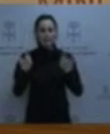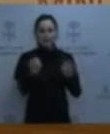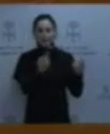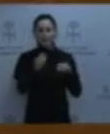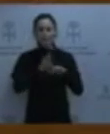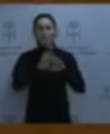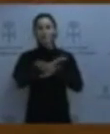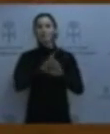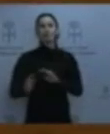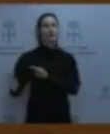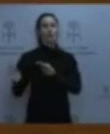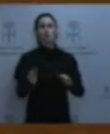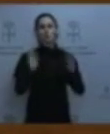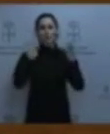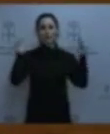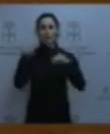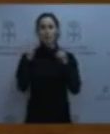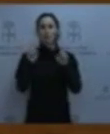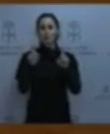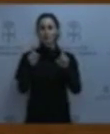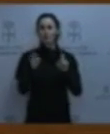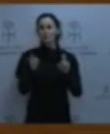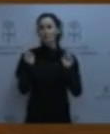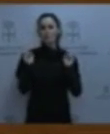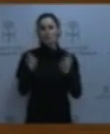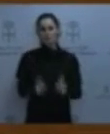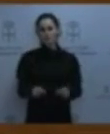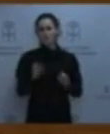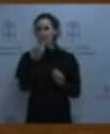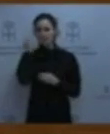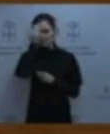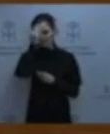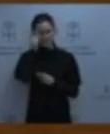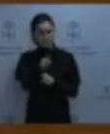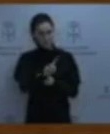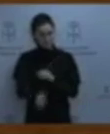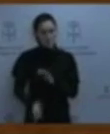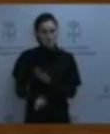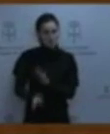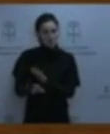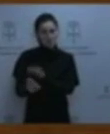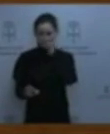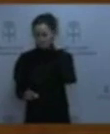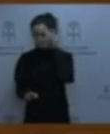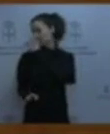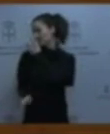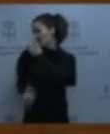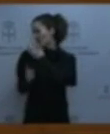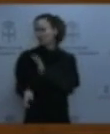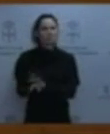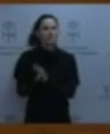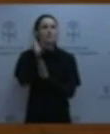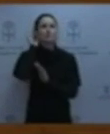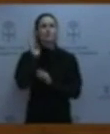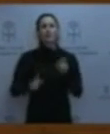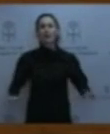recibirán una atención educativa sin duda evaluada. Y si no se paran a pensar esto, si persisten en mirar para otro lado ante los problemas de Asturias, de la gente, de